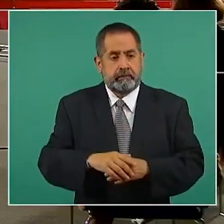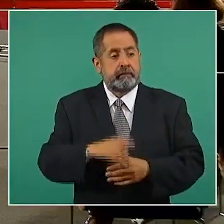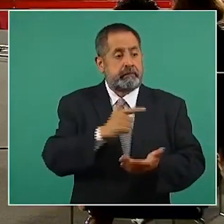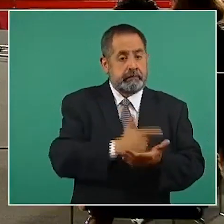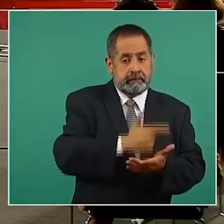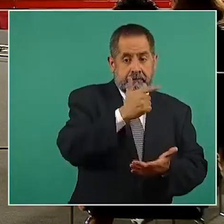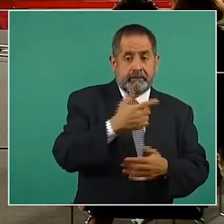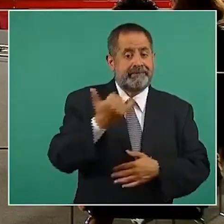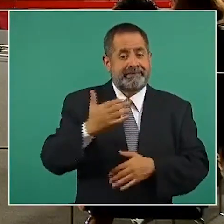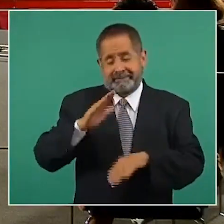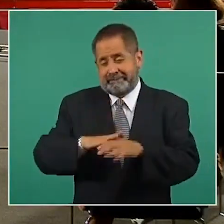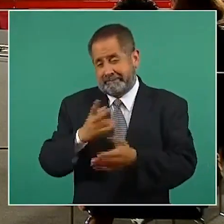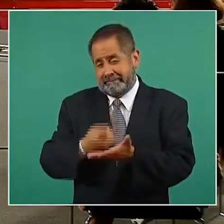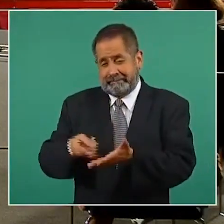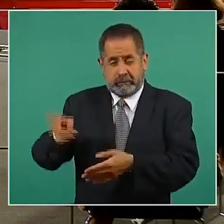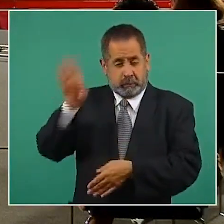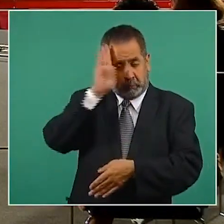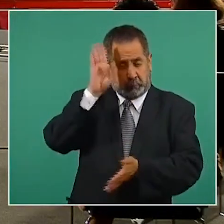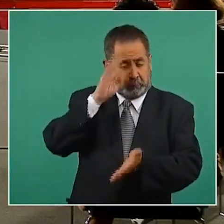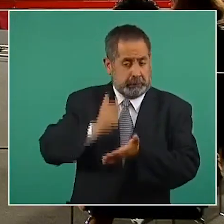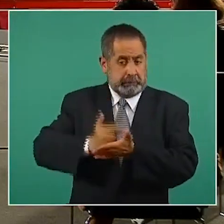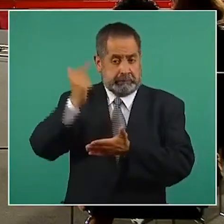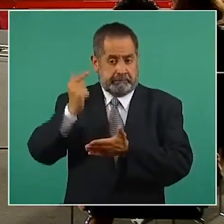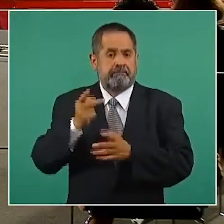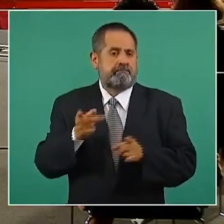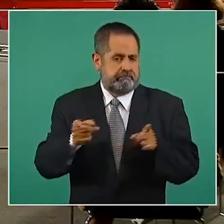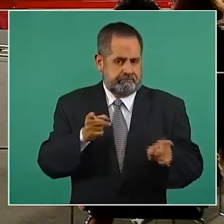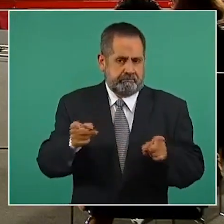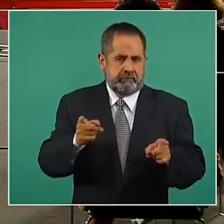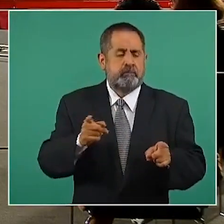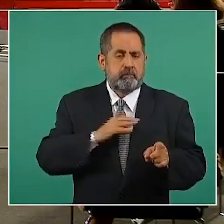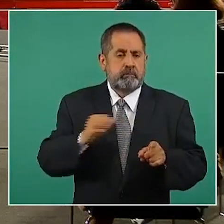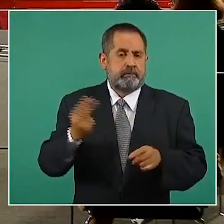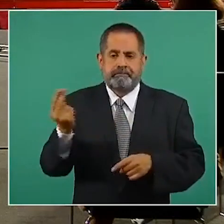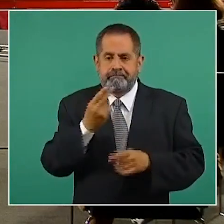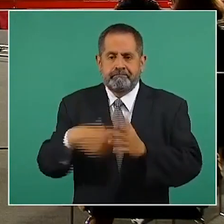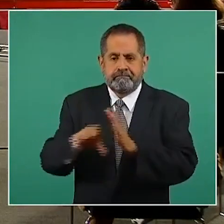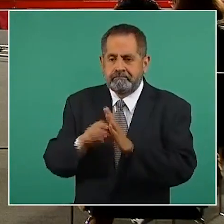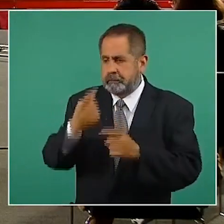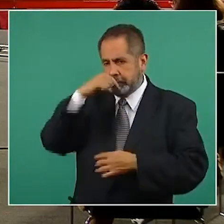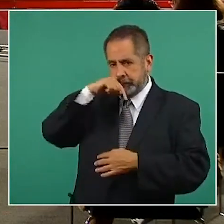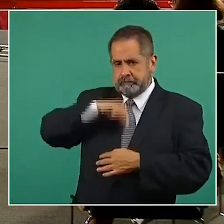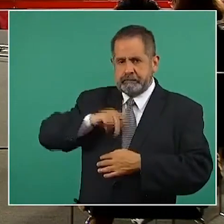y crítica, es decir, a los críticamente enfermos que requerían generalmente ventilación mecánica.